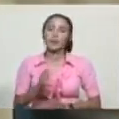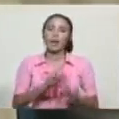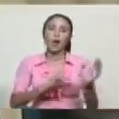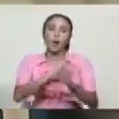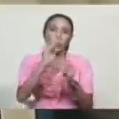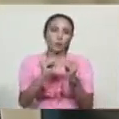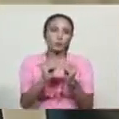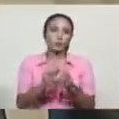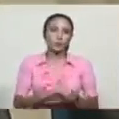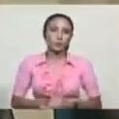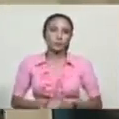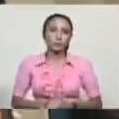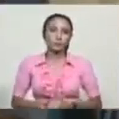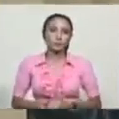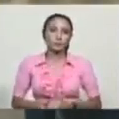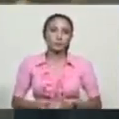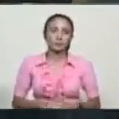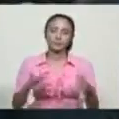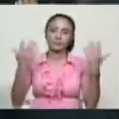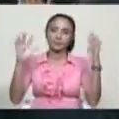porque usted tiene la palabra.